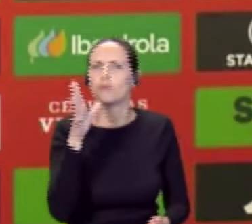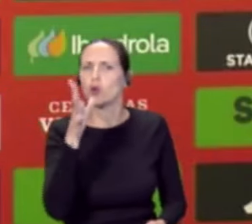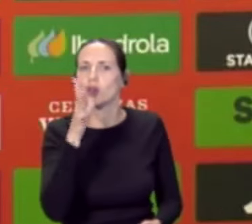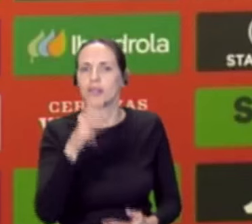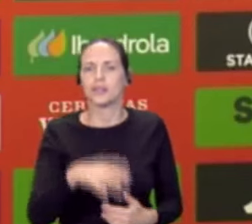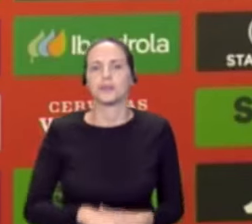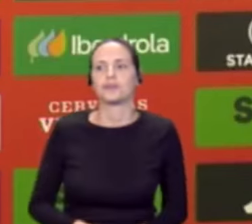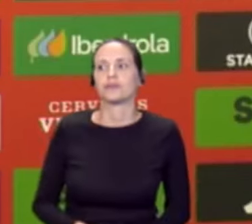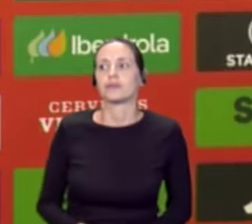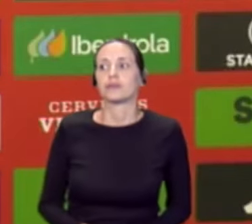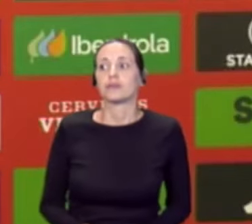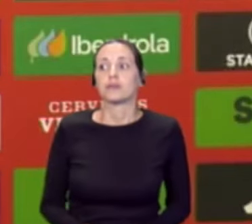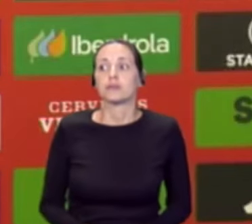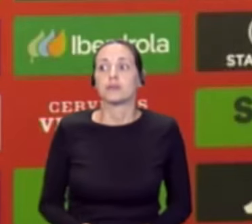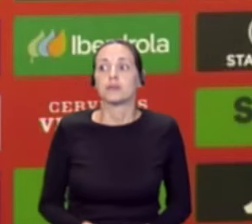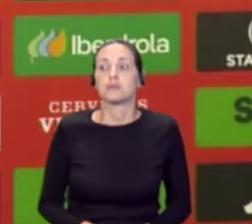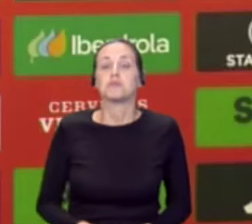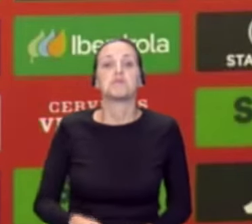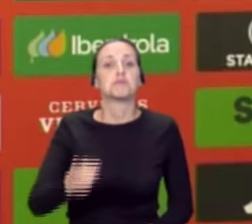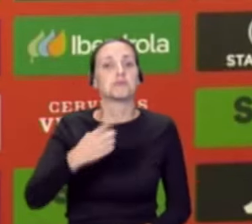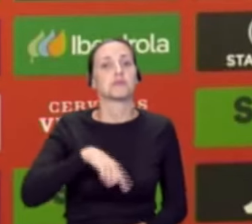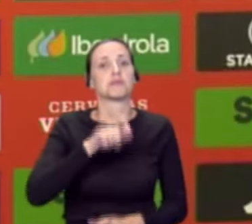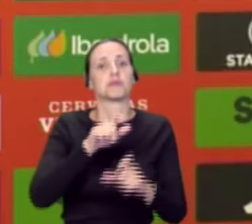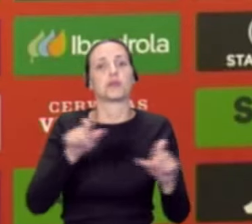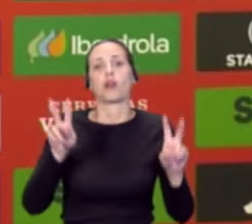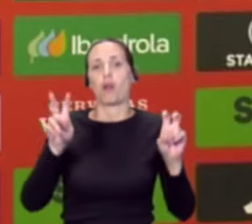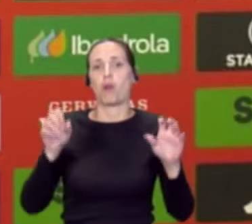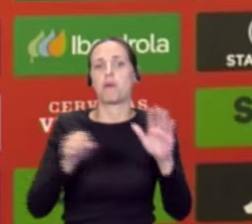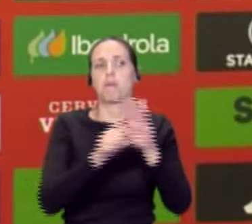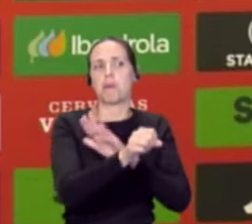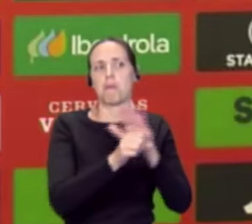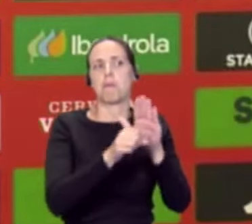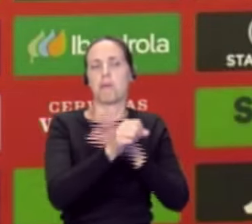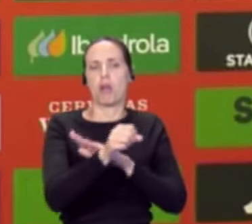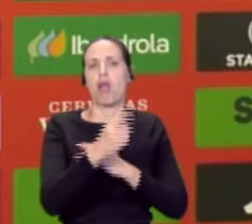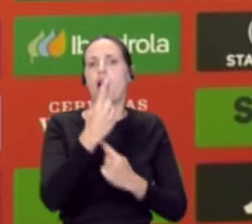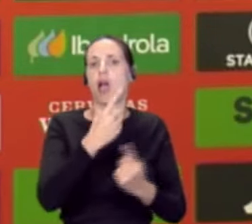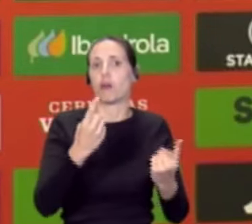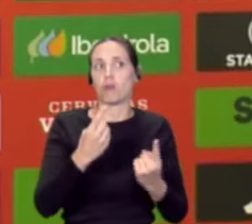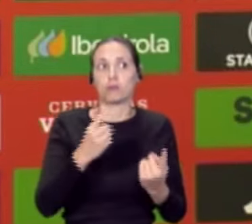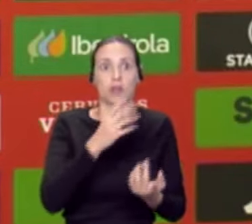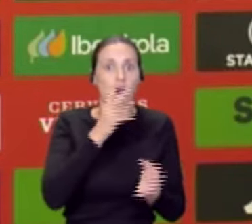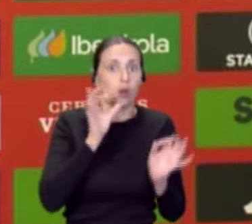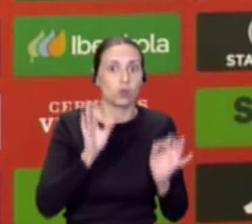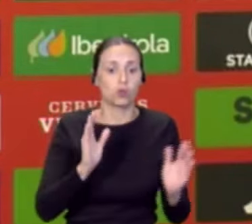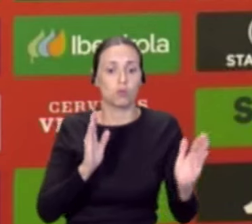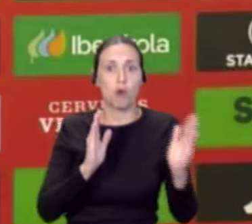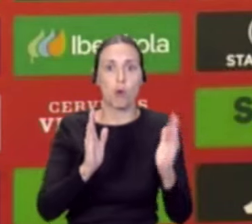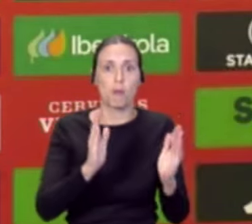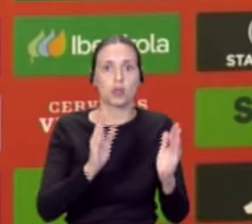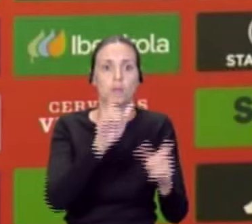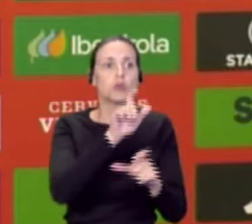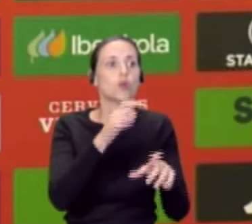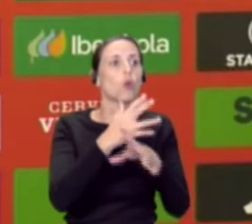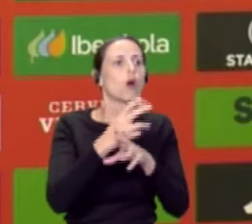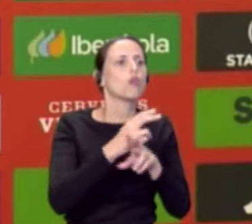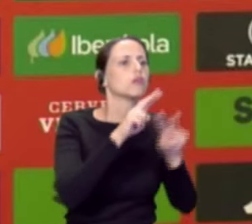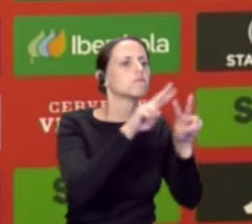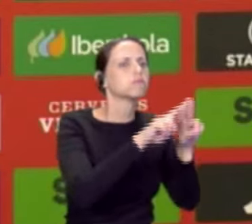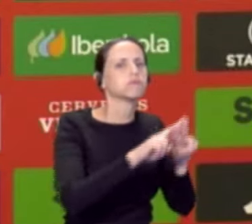Hemos hecho alguna nueva incorporación en el equipo. Es momento para ver futbolistas.